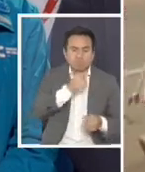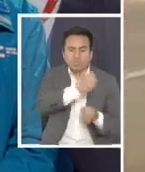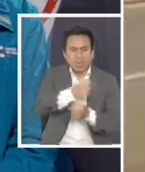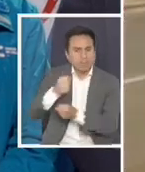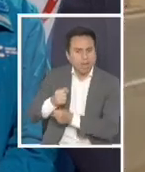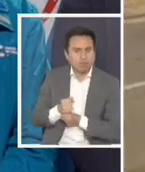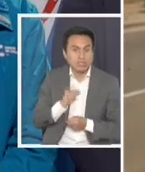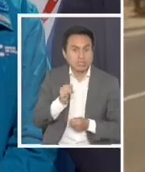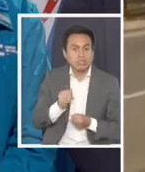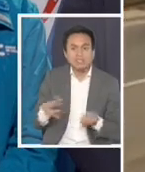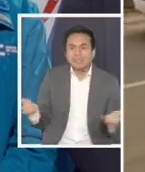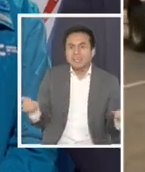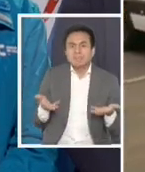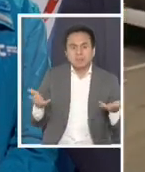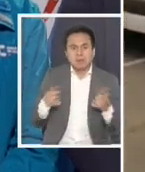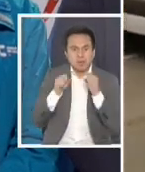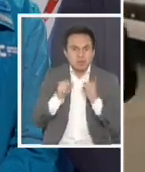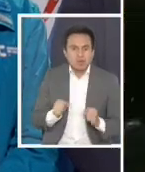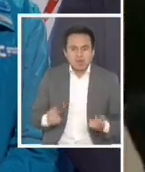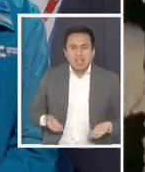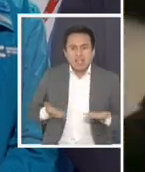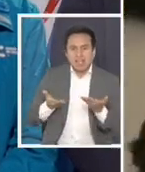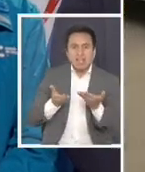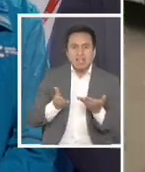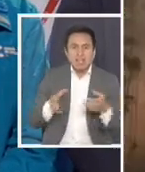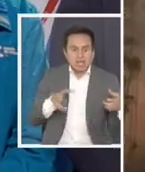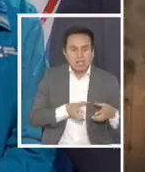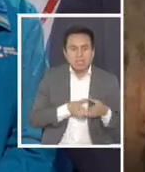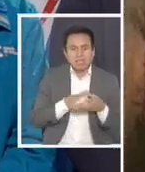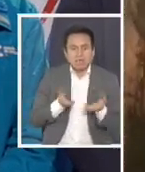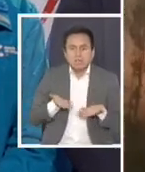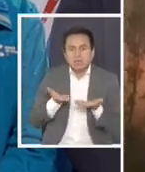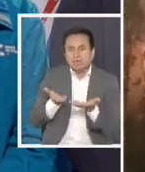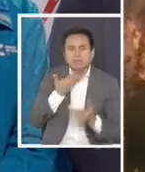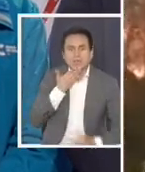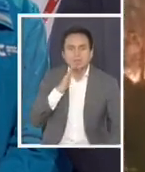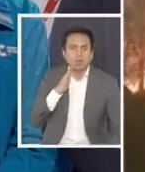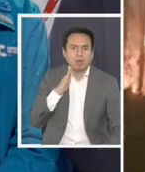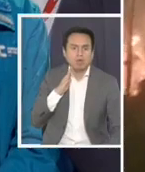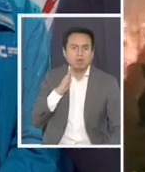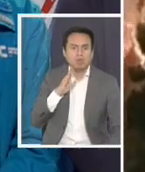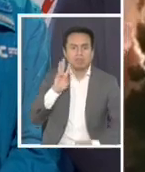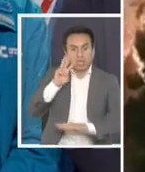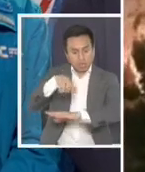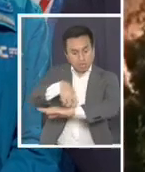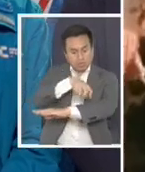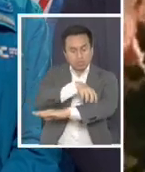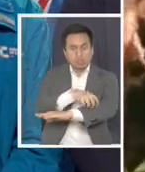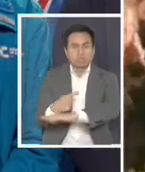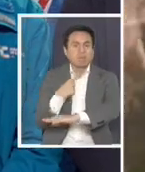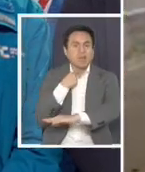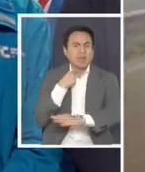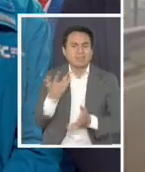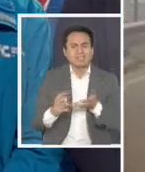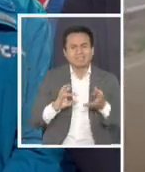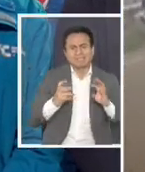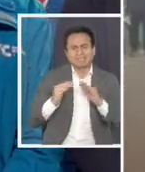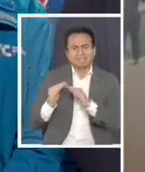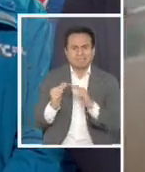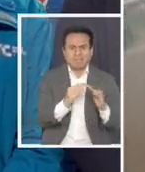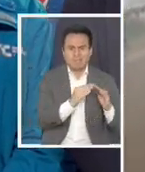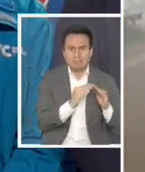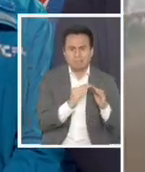trabajo para que se pueda hacer un despliegue lo mejor posible en las tres regiones donde hay afectaciones de vivienda